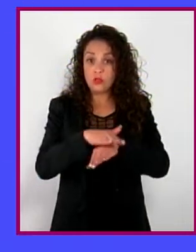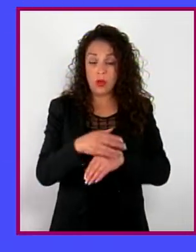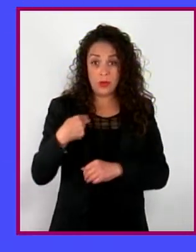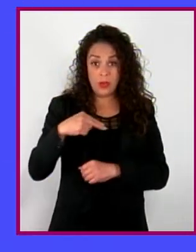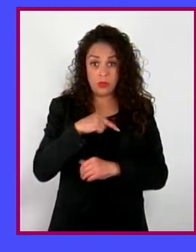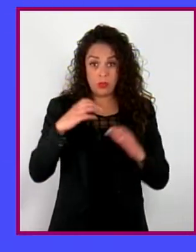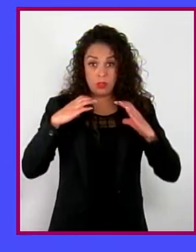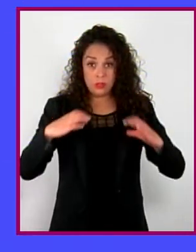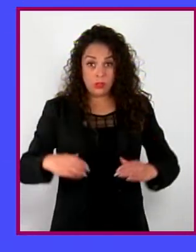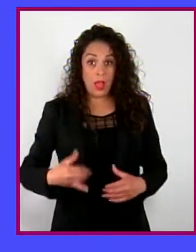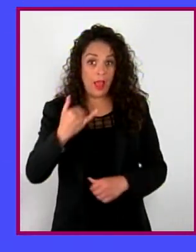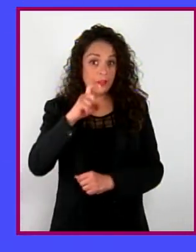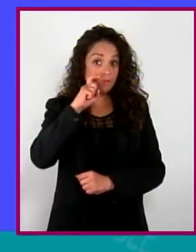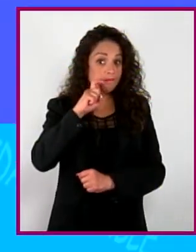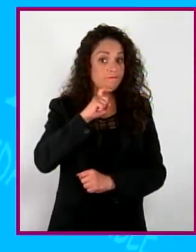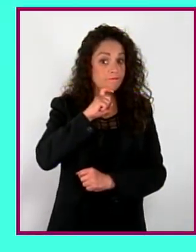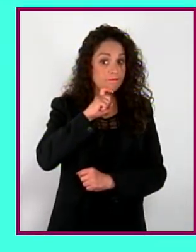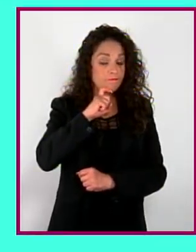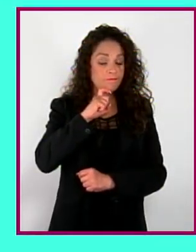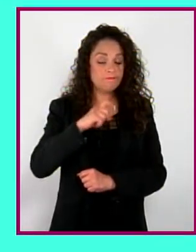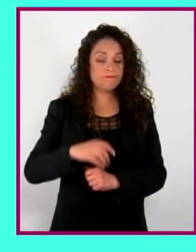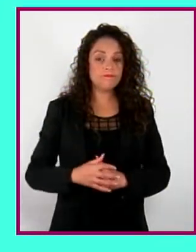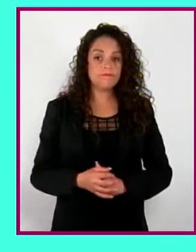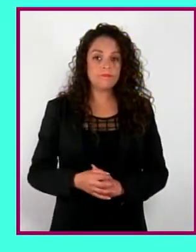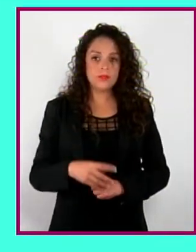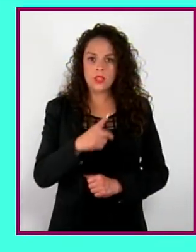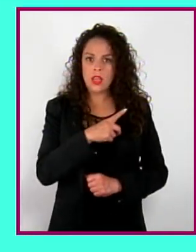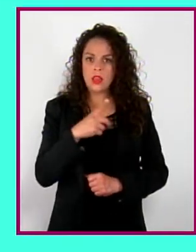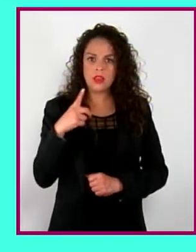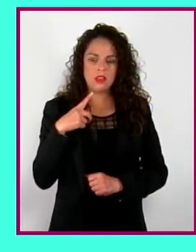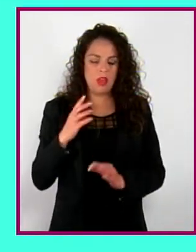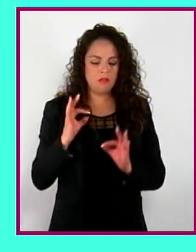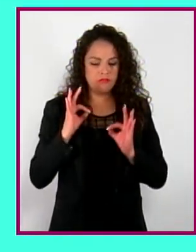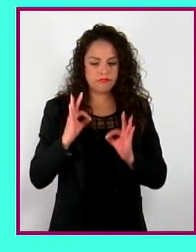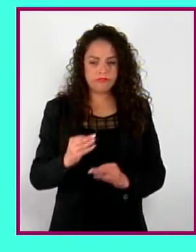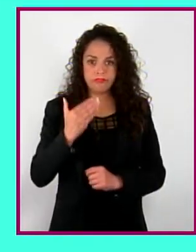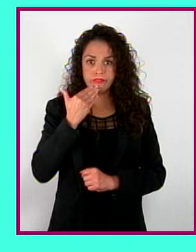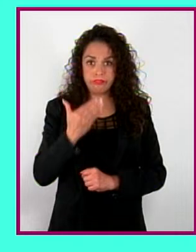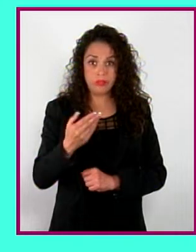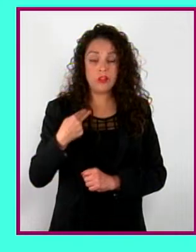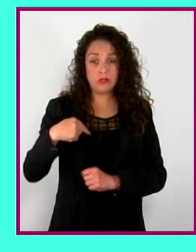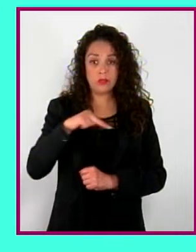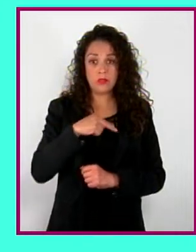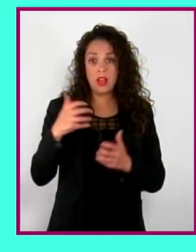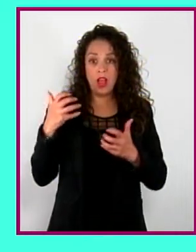nuestra sexualidad. Ejercer y disfrutar plenamente nuestra sexualidad.